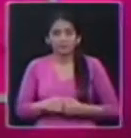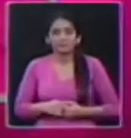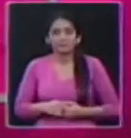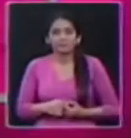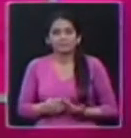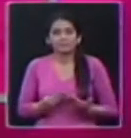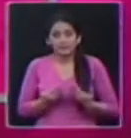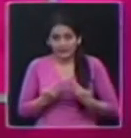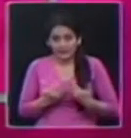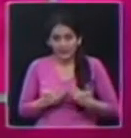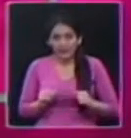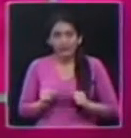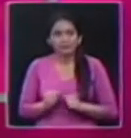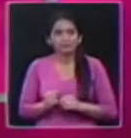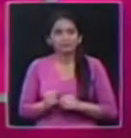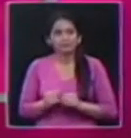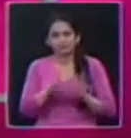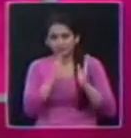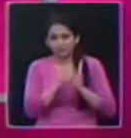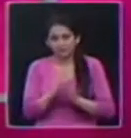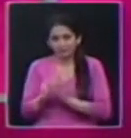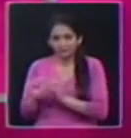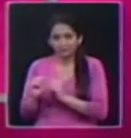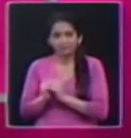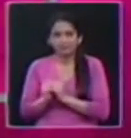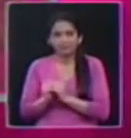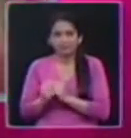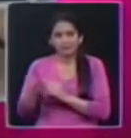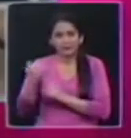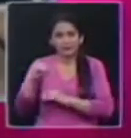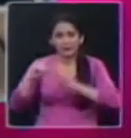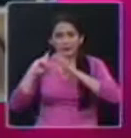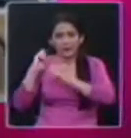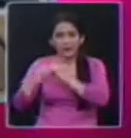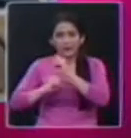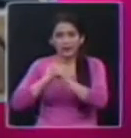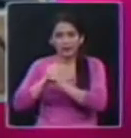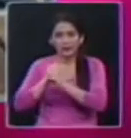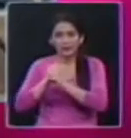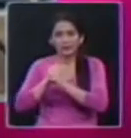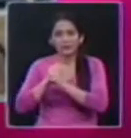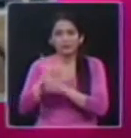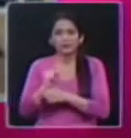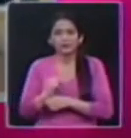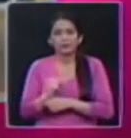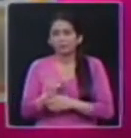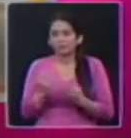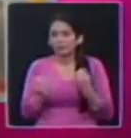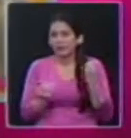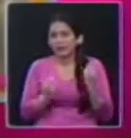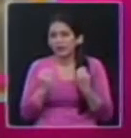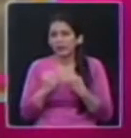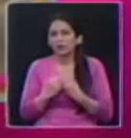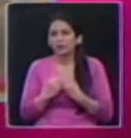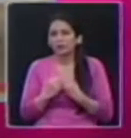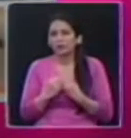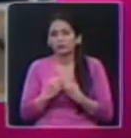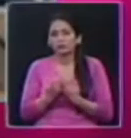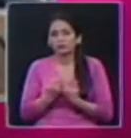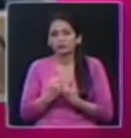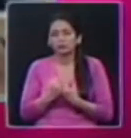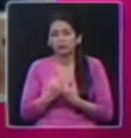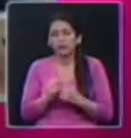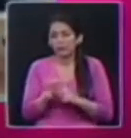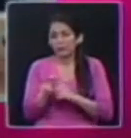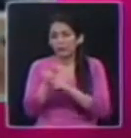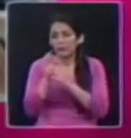hemos participado desde hace más de 6 años con esta iniciativa del Global Money Week. Hemos tenido, por ejemplo, en